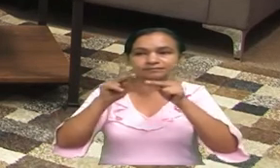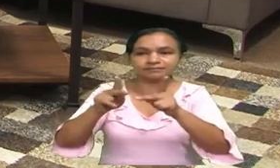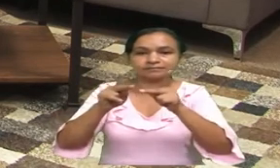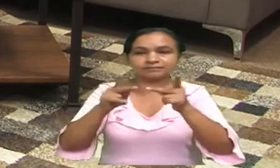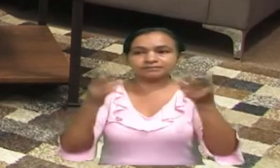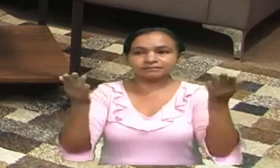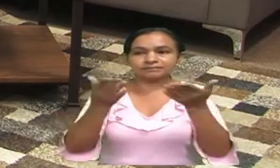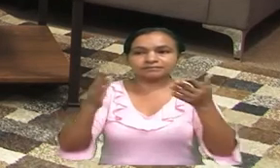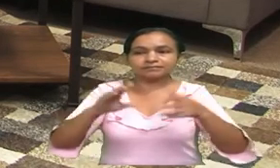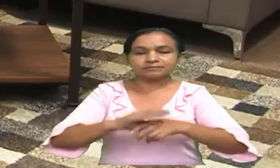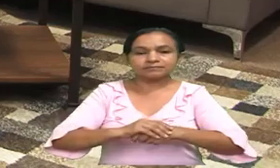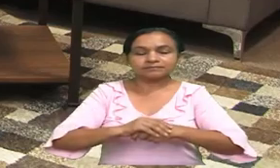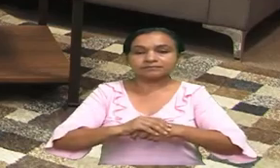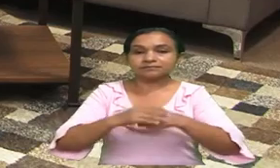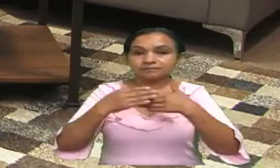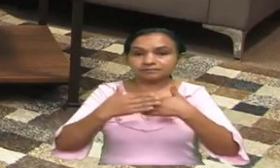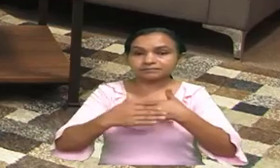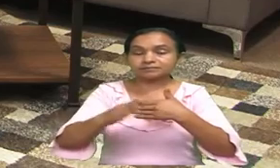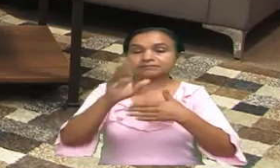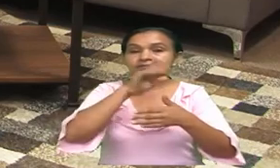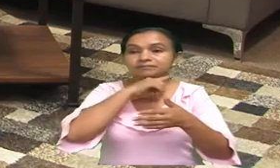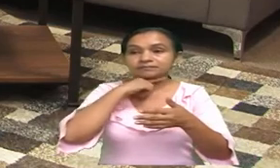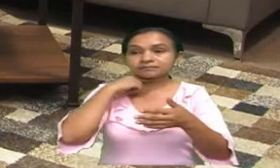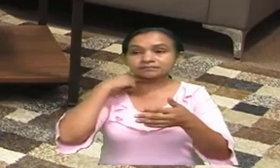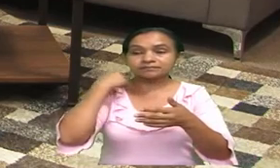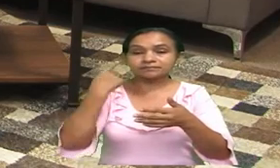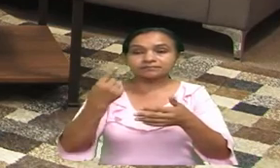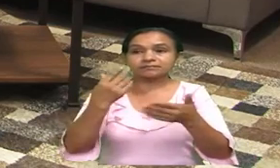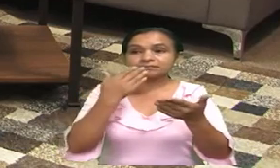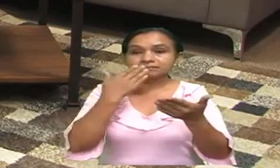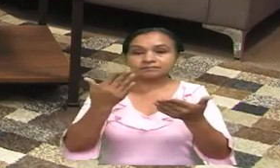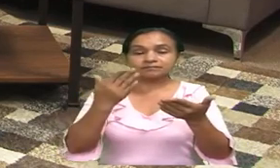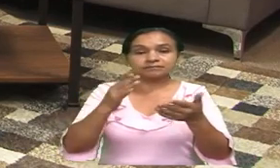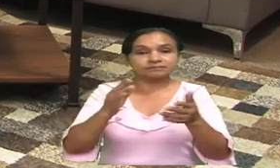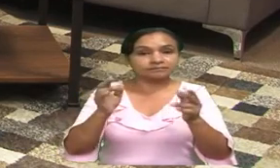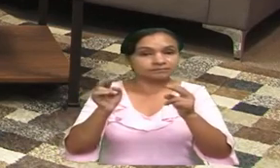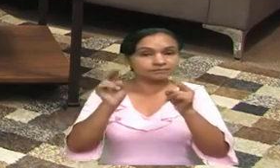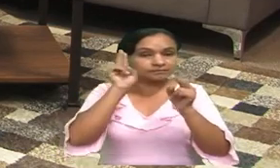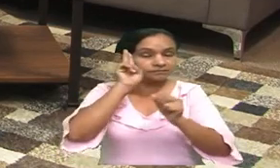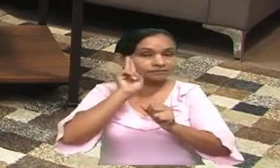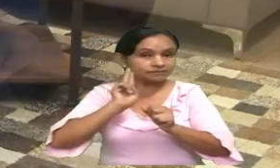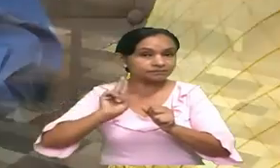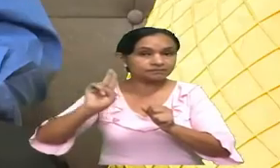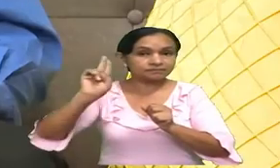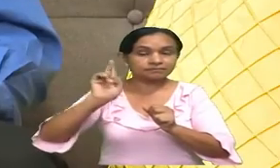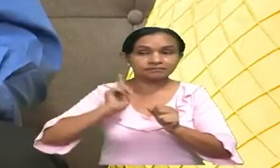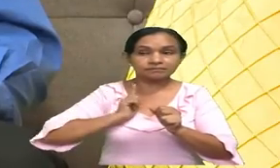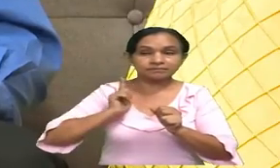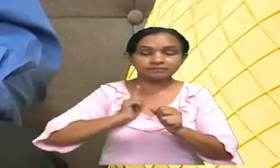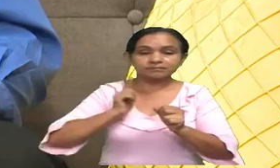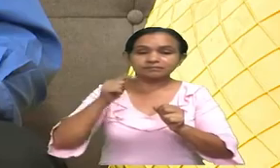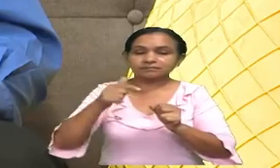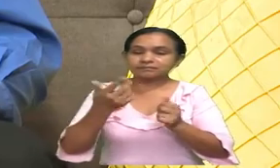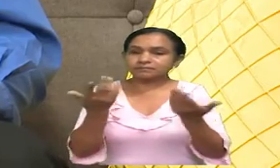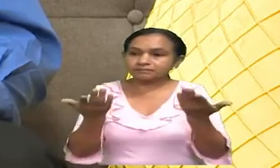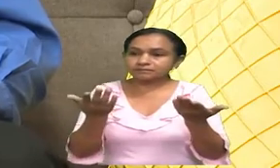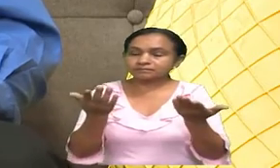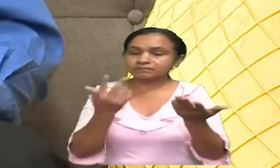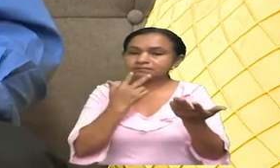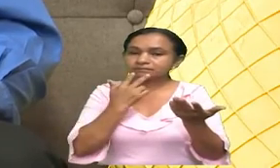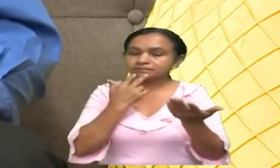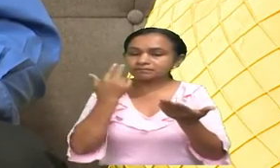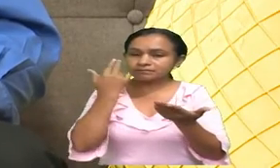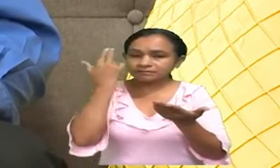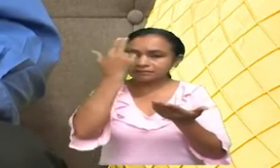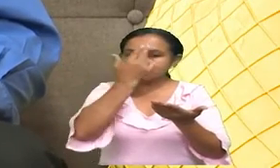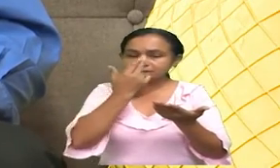decir. Sí, y más dentro de una realidad, vinculada a las universidades. Maestra, de mi parte no tengo más preguntas,